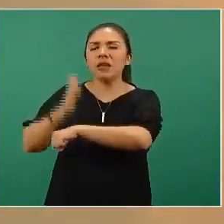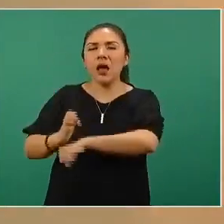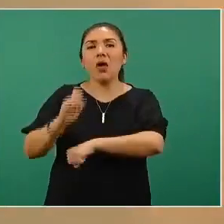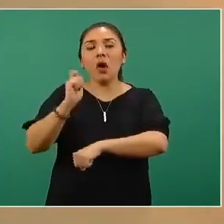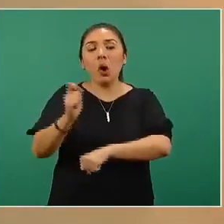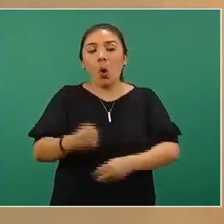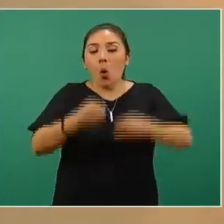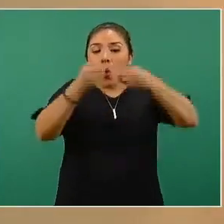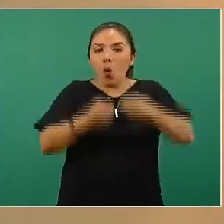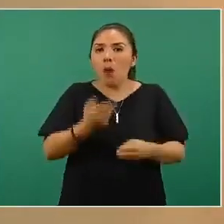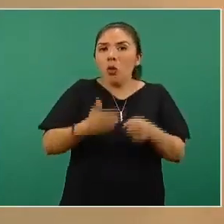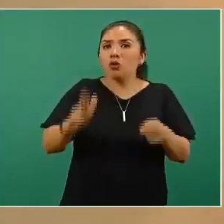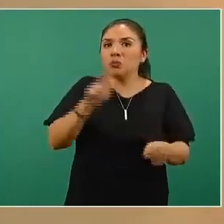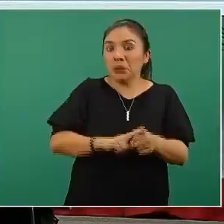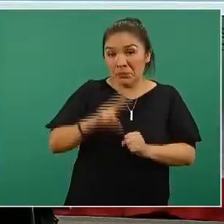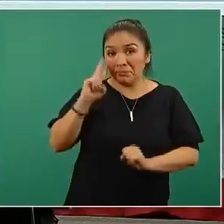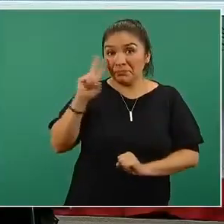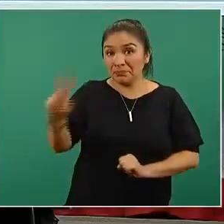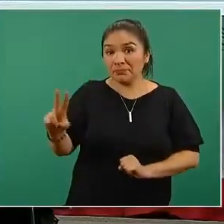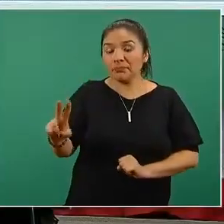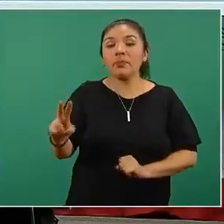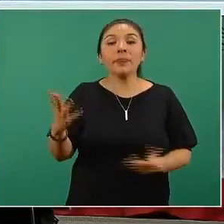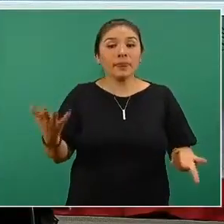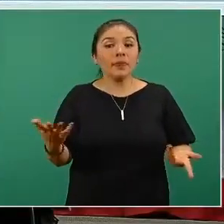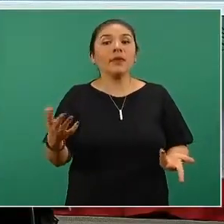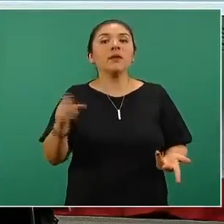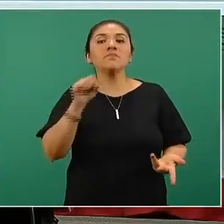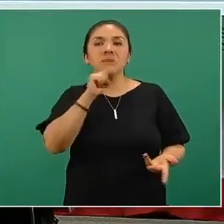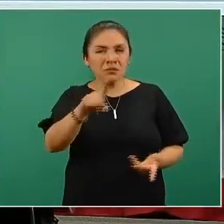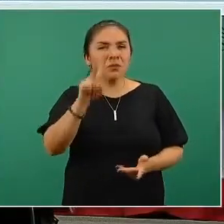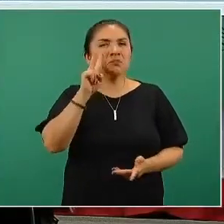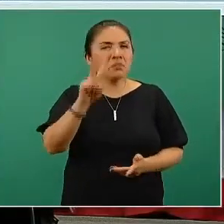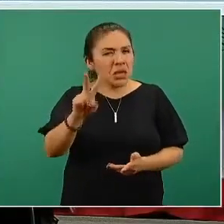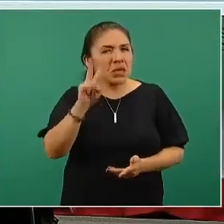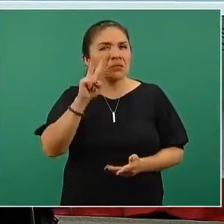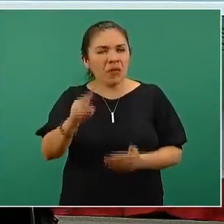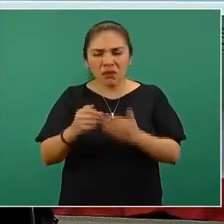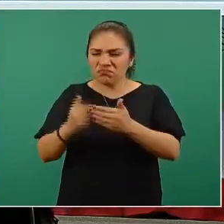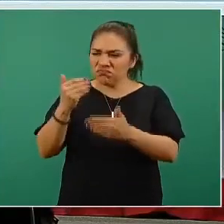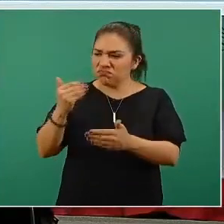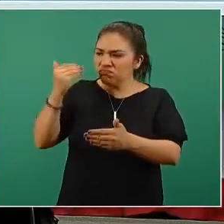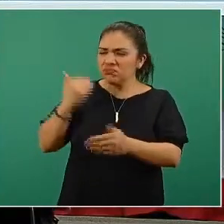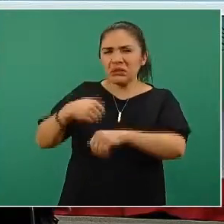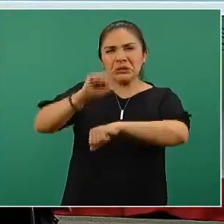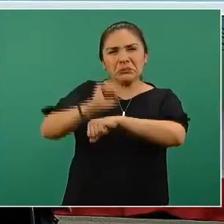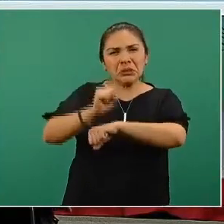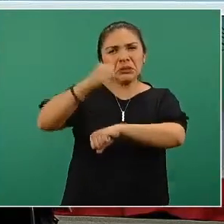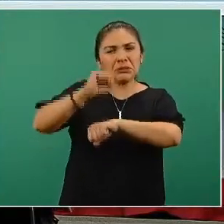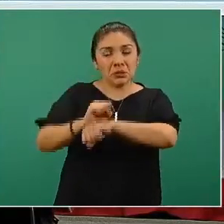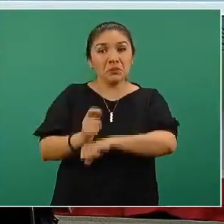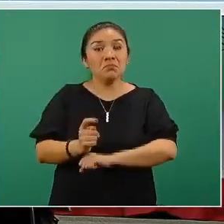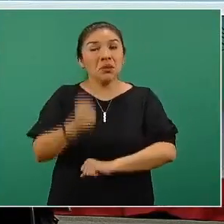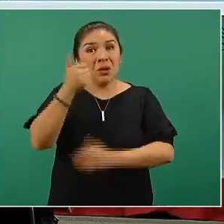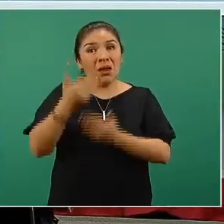su ocupación hospitalaria. Y como hemos ido viendo en las últimas semanas, después de